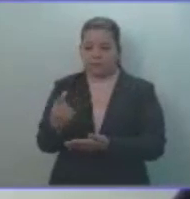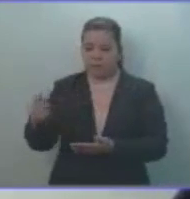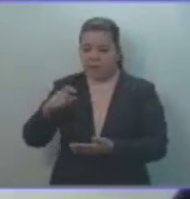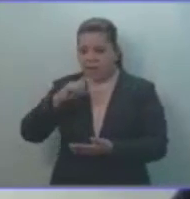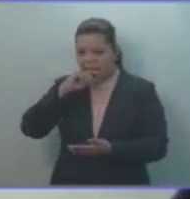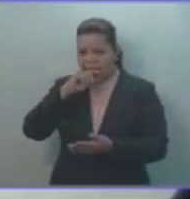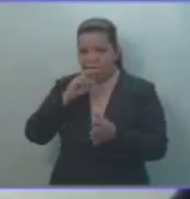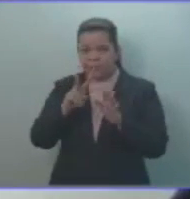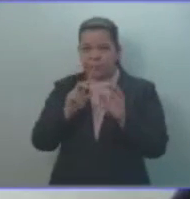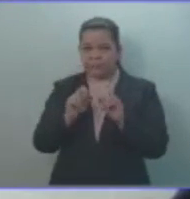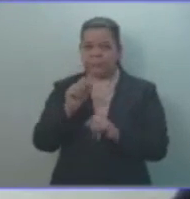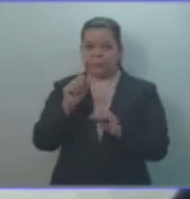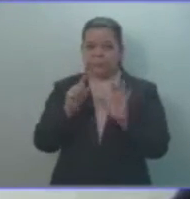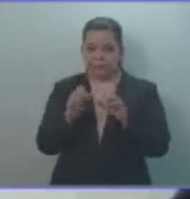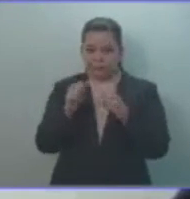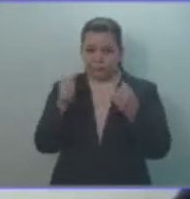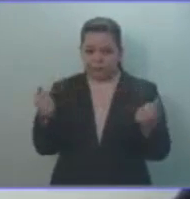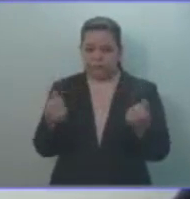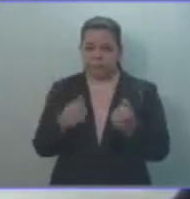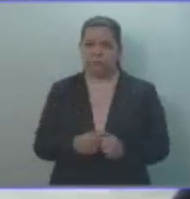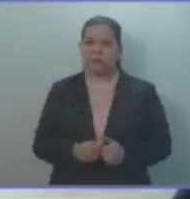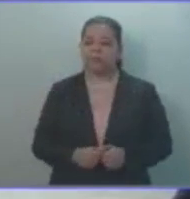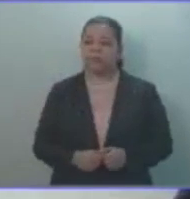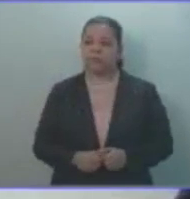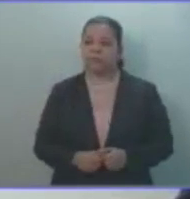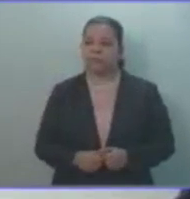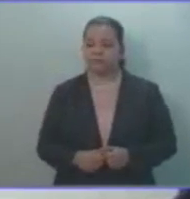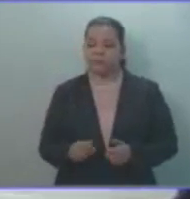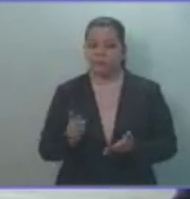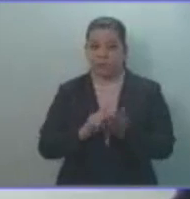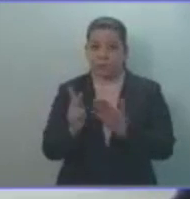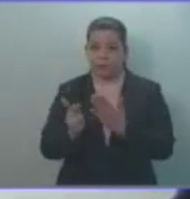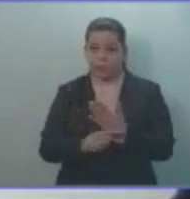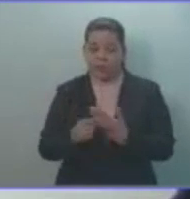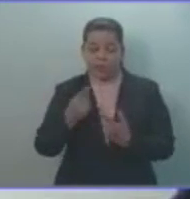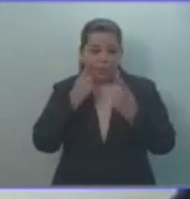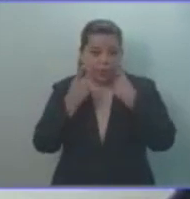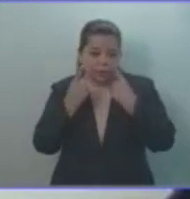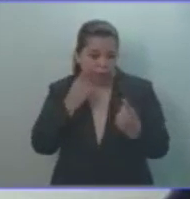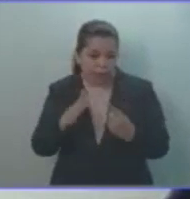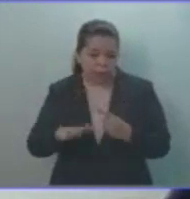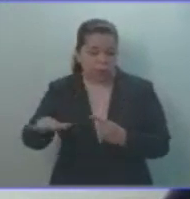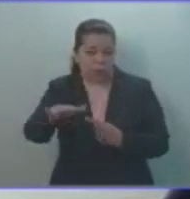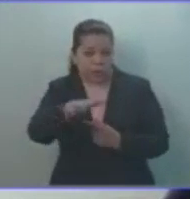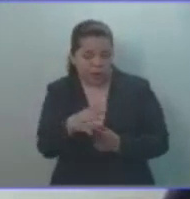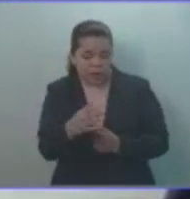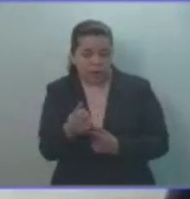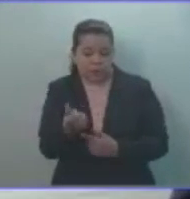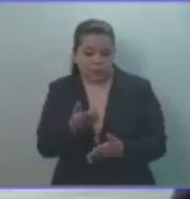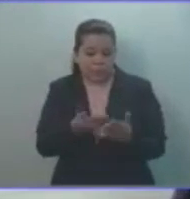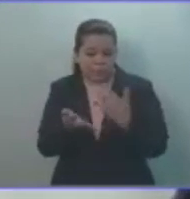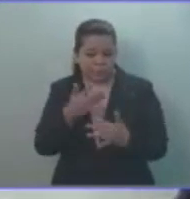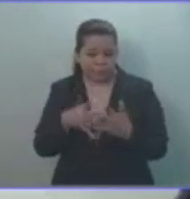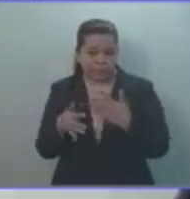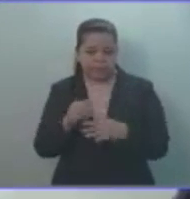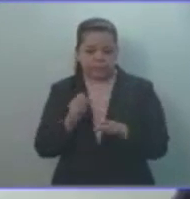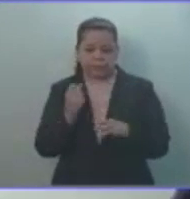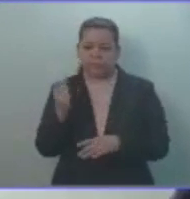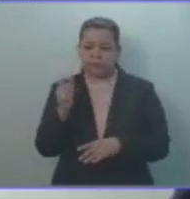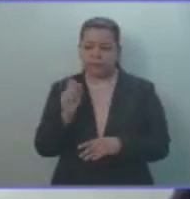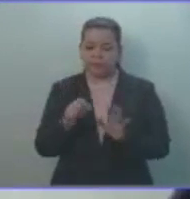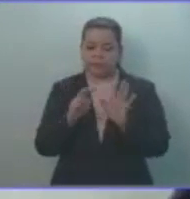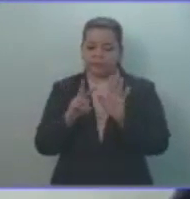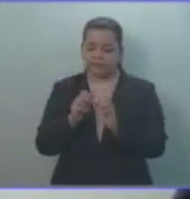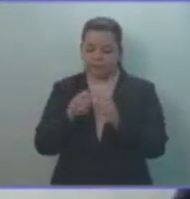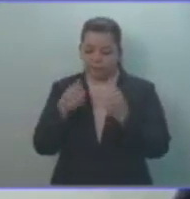por 7.6 millones, el programa de desarrollo turístico de la franja costero marina por